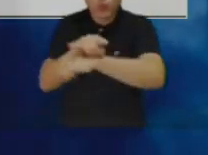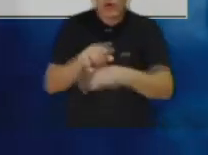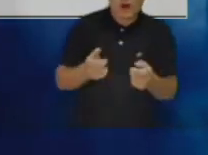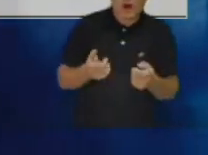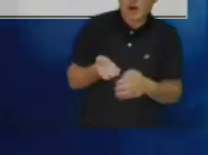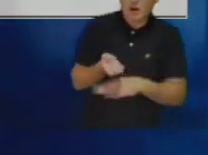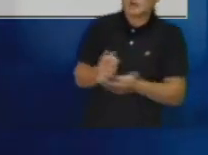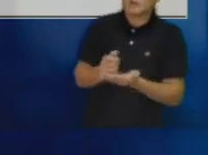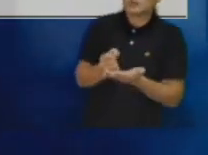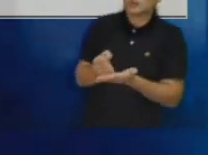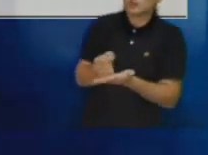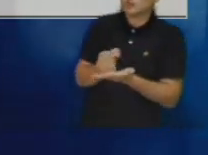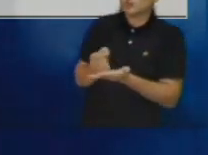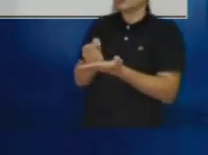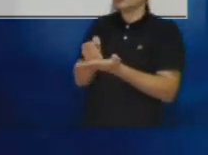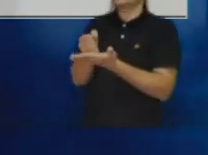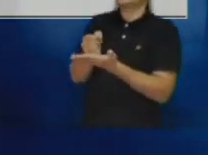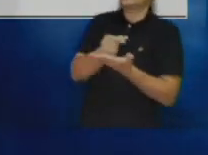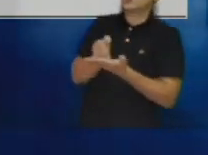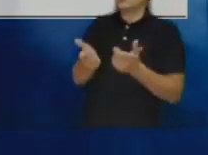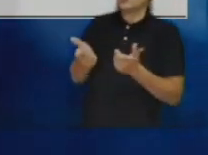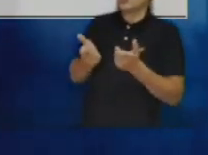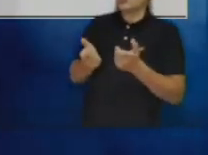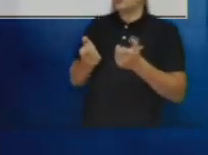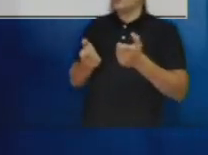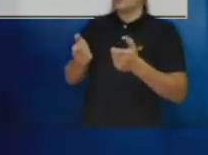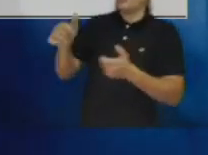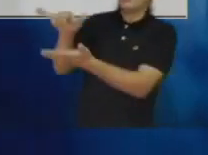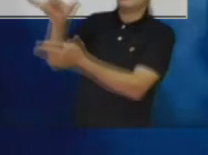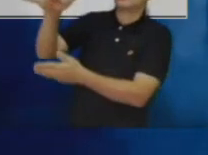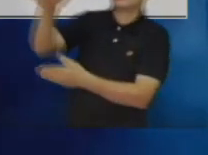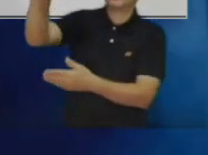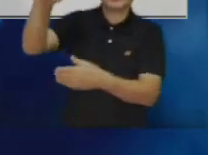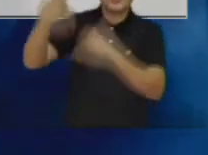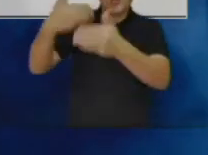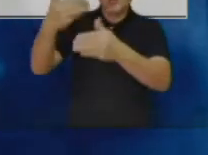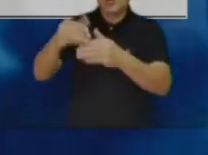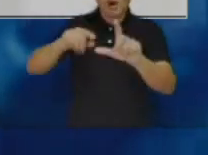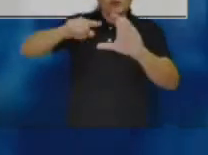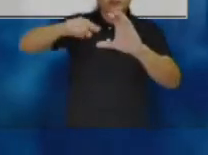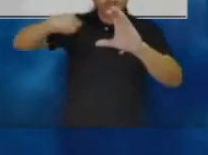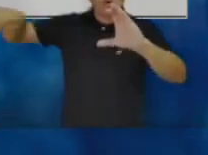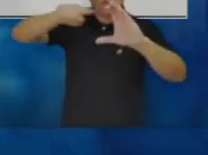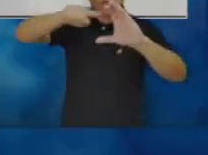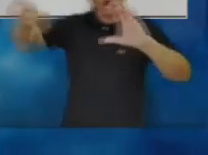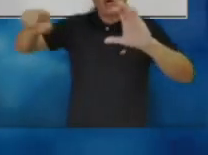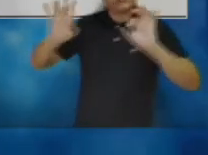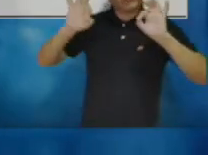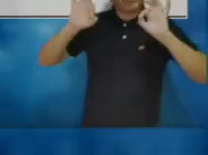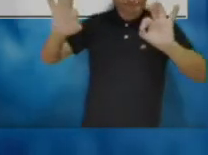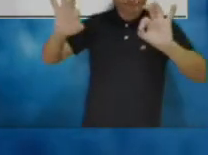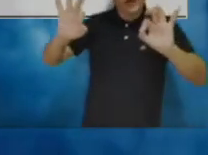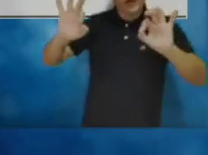para asegurarnos de que todas las personas estén utilizando las frecuencias que se les han asignado.